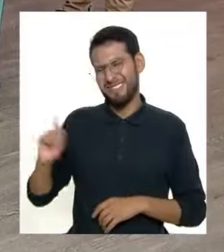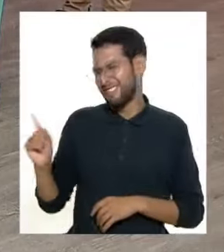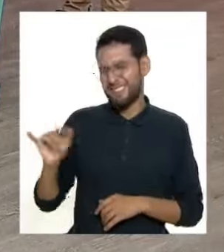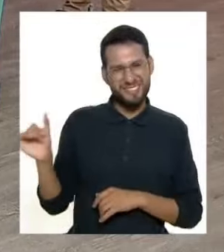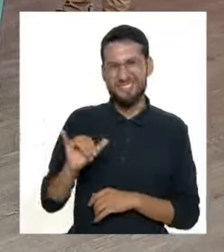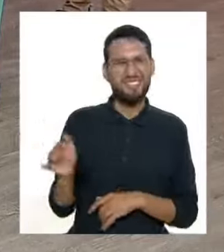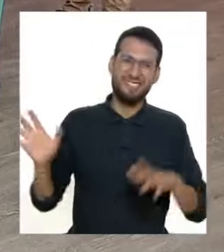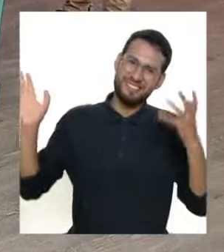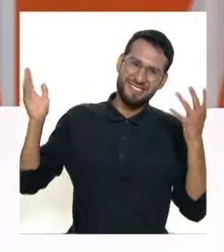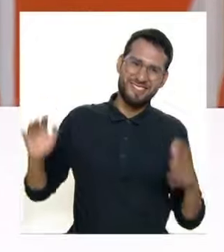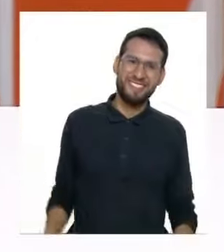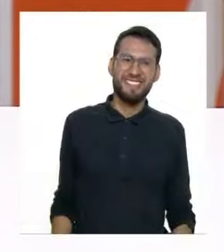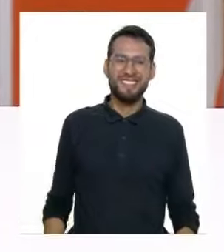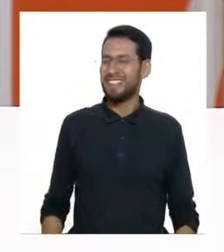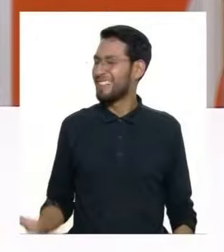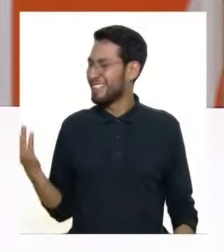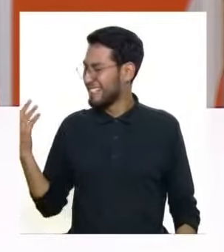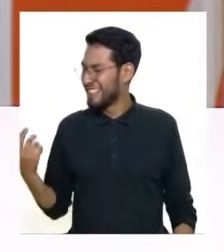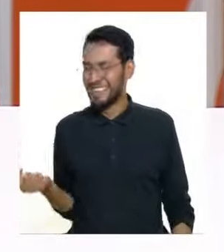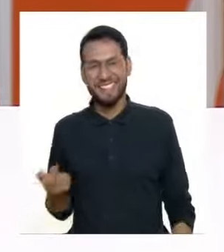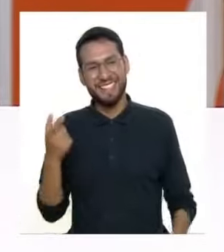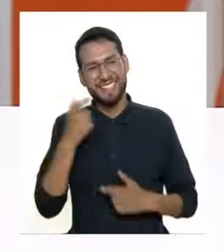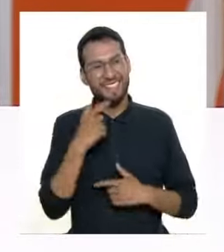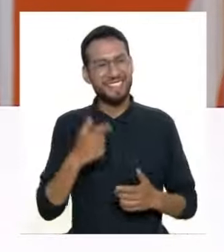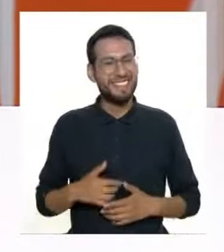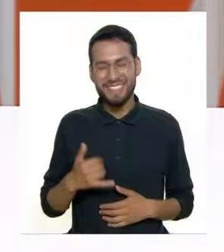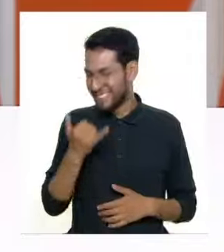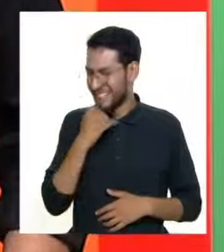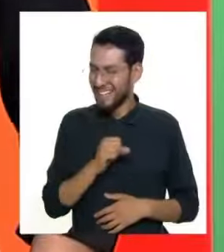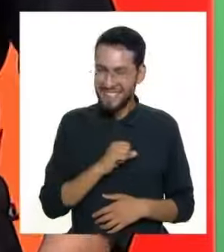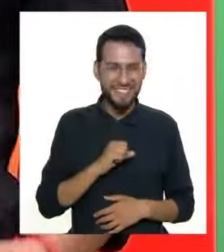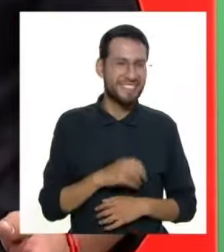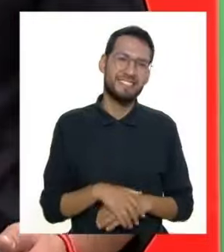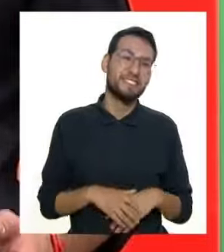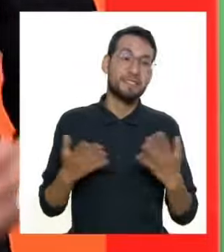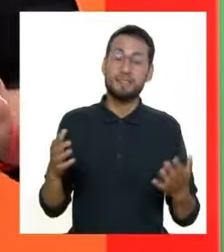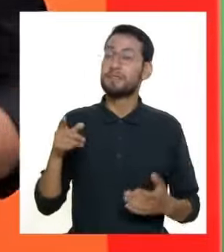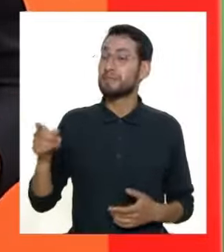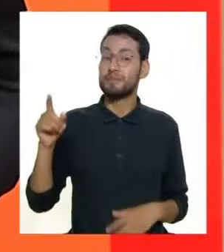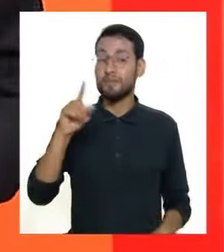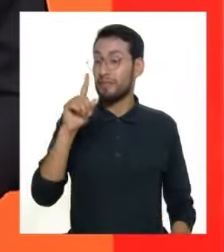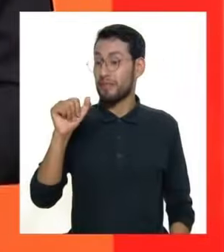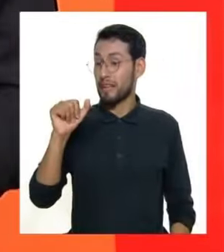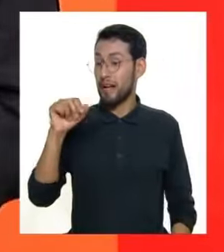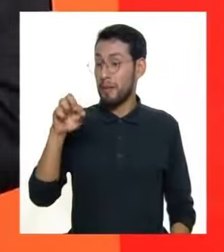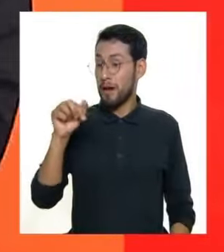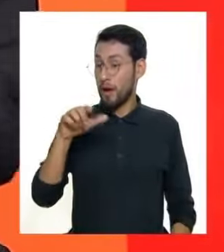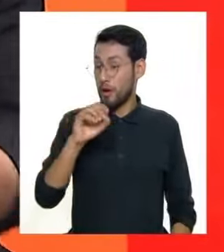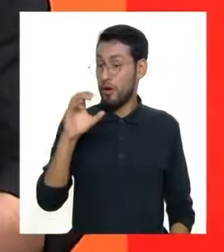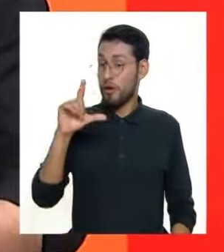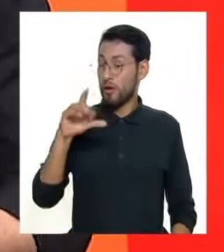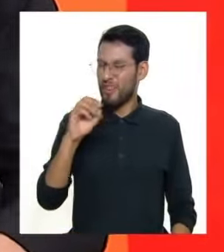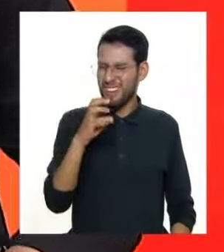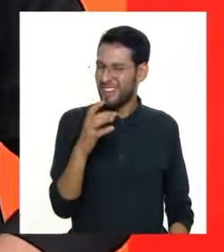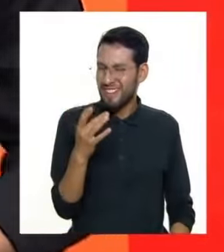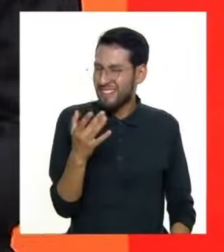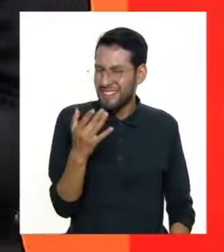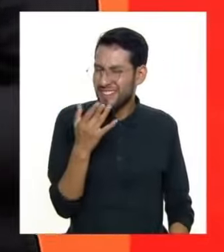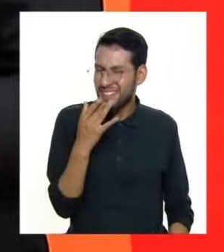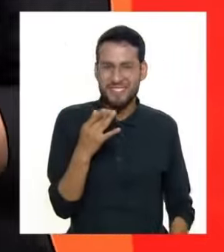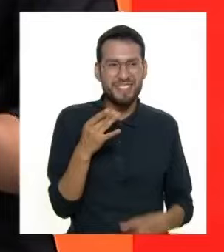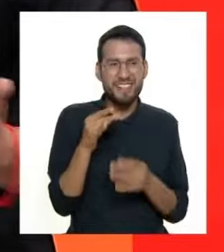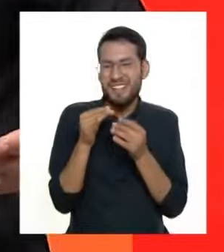mismo, pues, piso. Pero, ¿por qué te...? ¿Qué pasó? No, el zapallo y loche tiene un no sé qué, pero